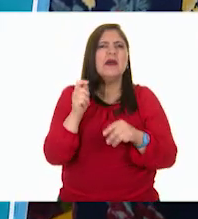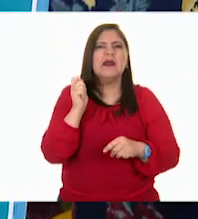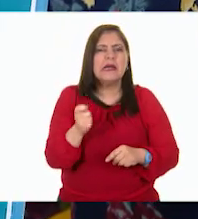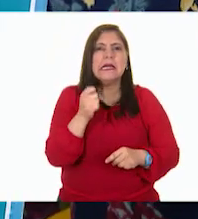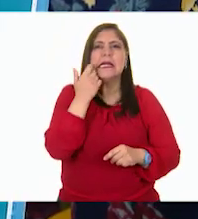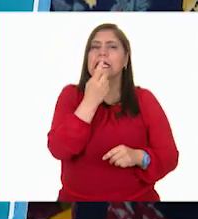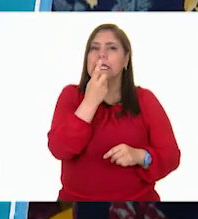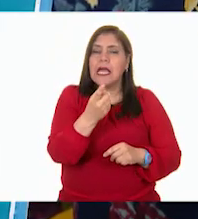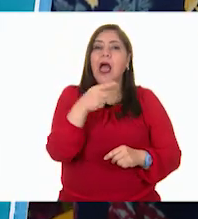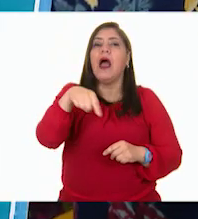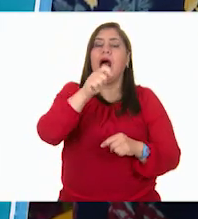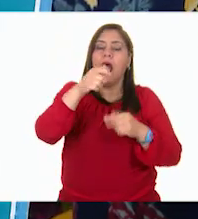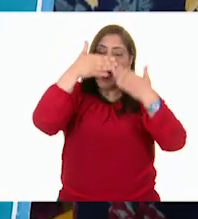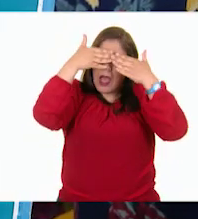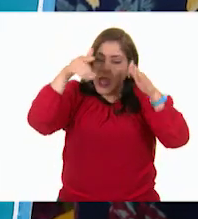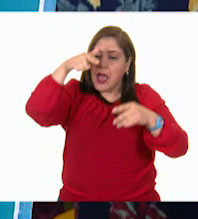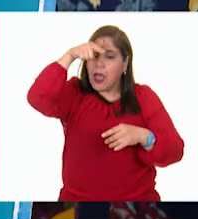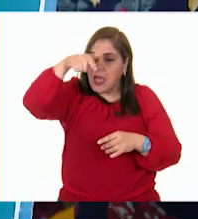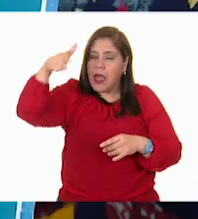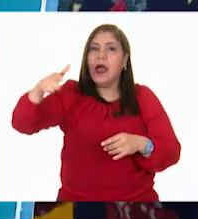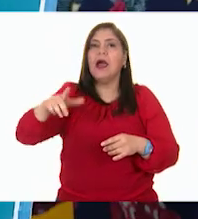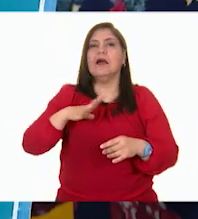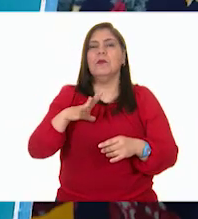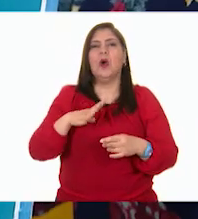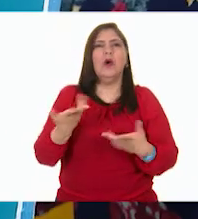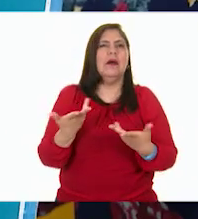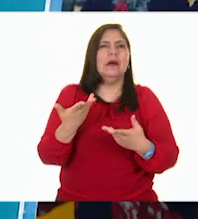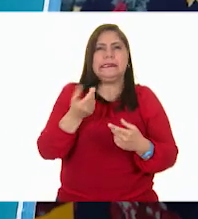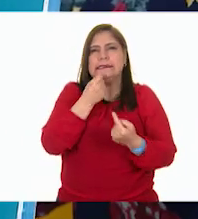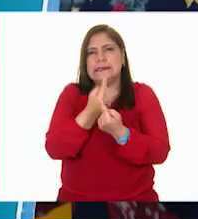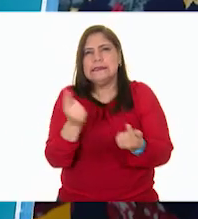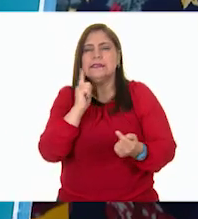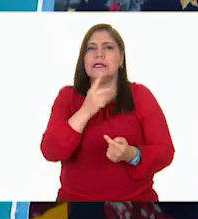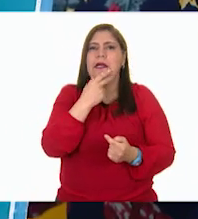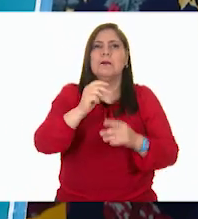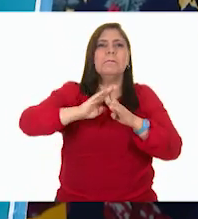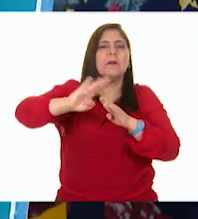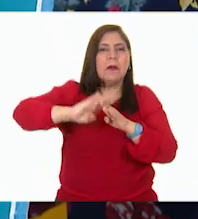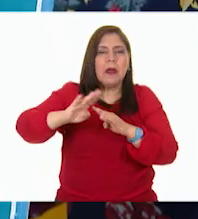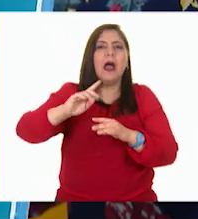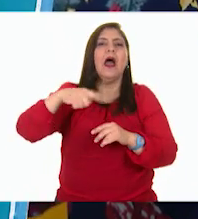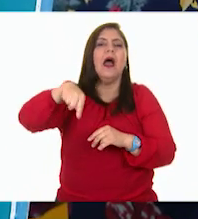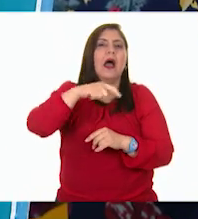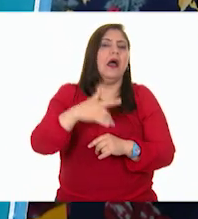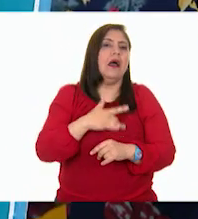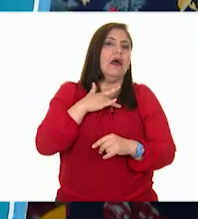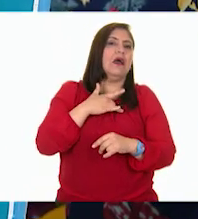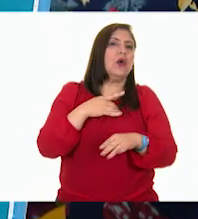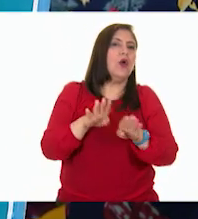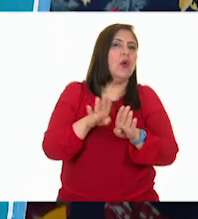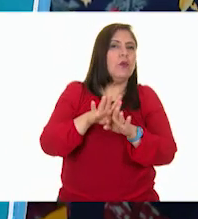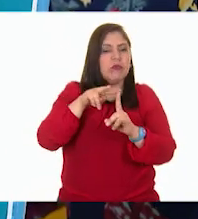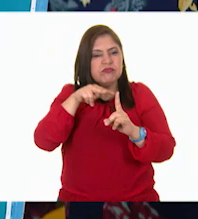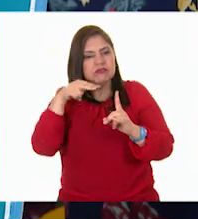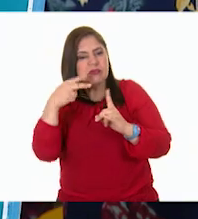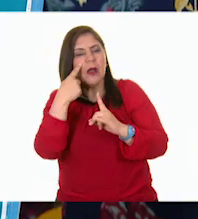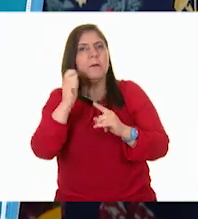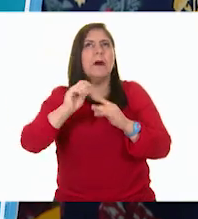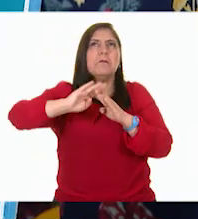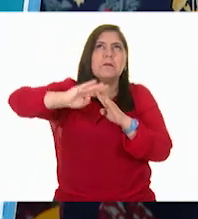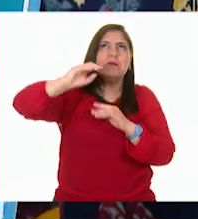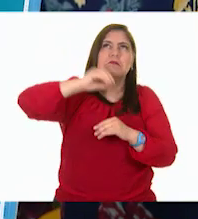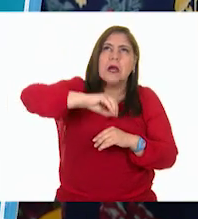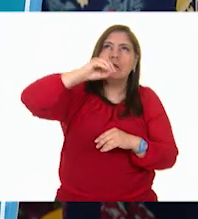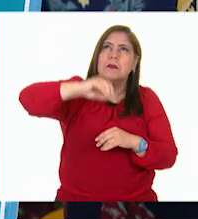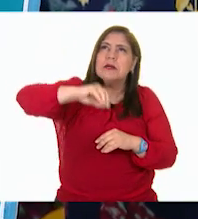la vida de niñas y niños migrantes. Cada uno de ellos vive la migración de una forma diferente y